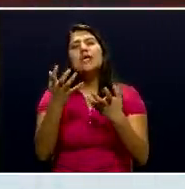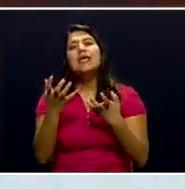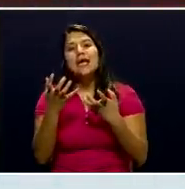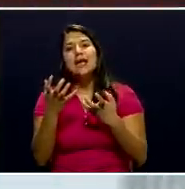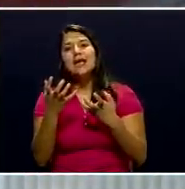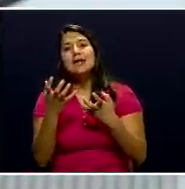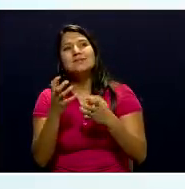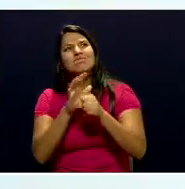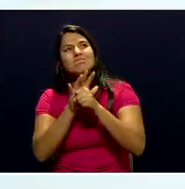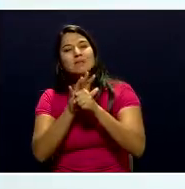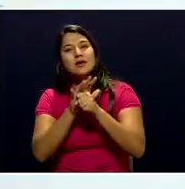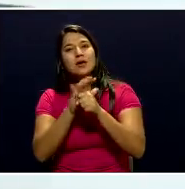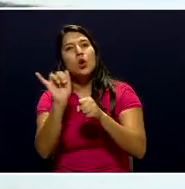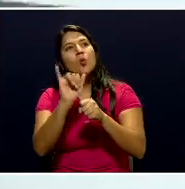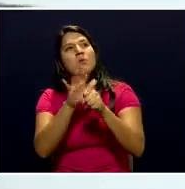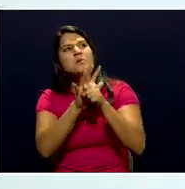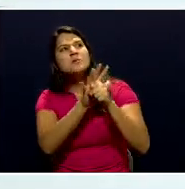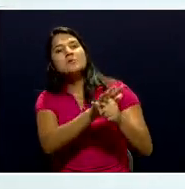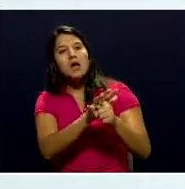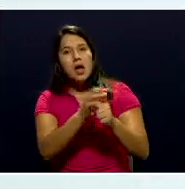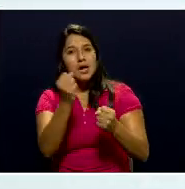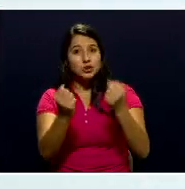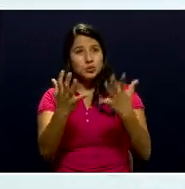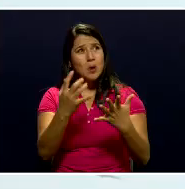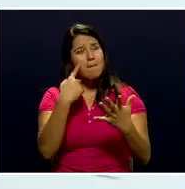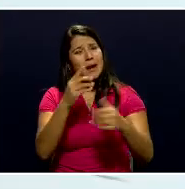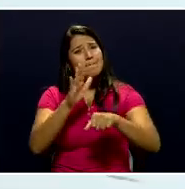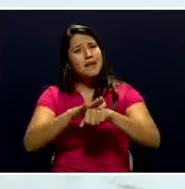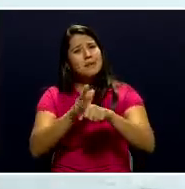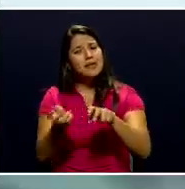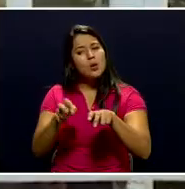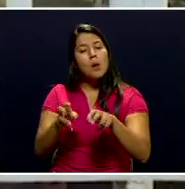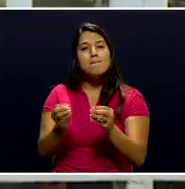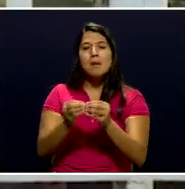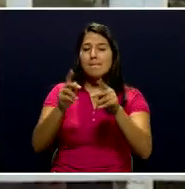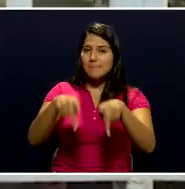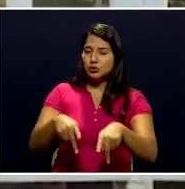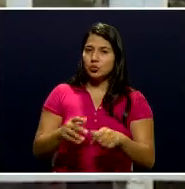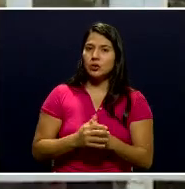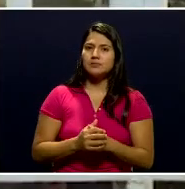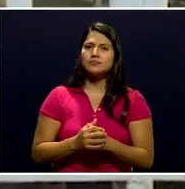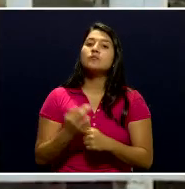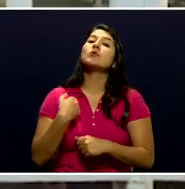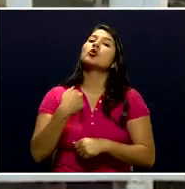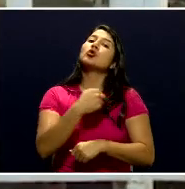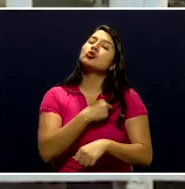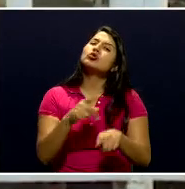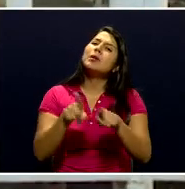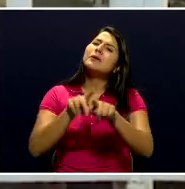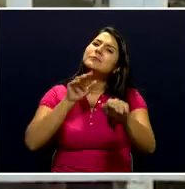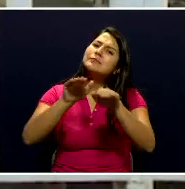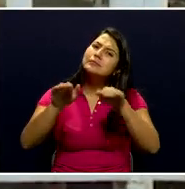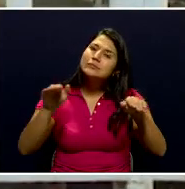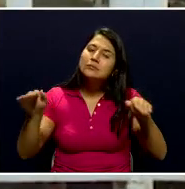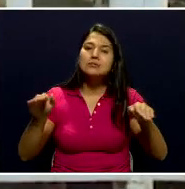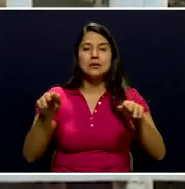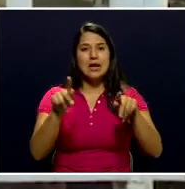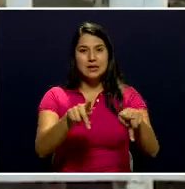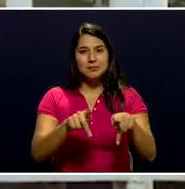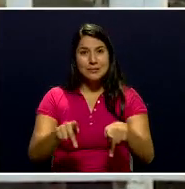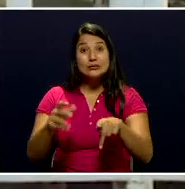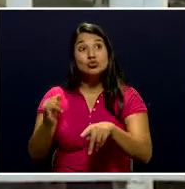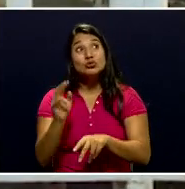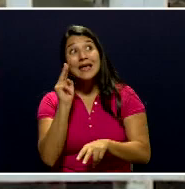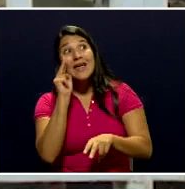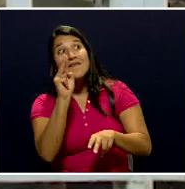lleven más pasajeros de lo permitido en el caso de las horas pico. También un llamado al usuario de que si la unidad viene en su